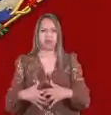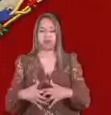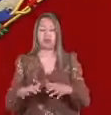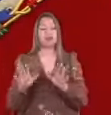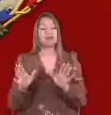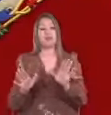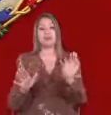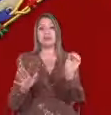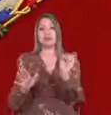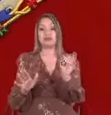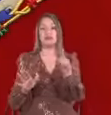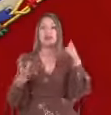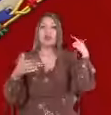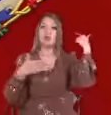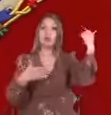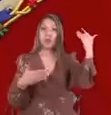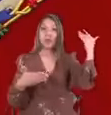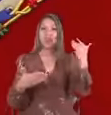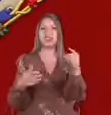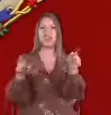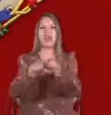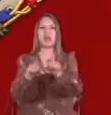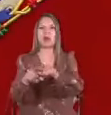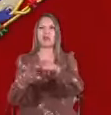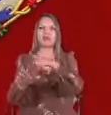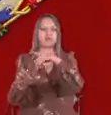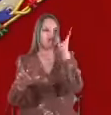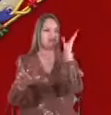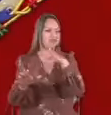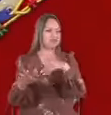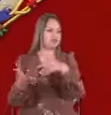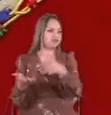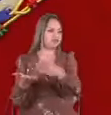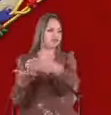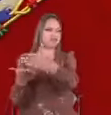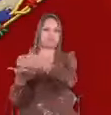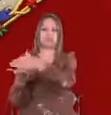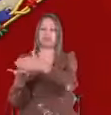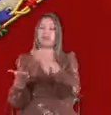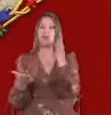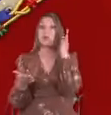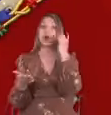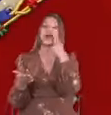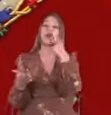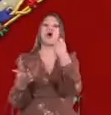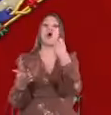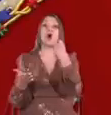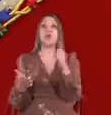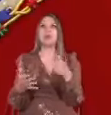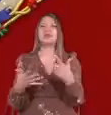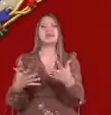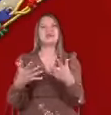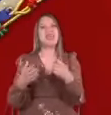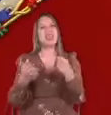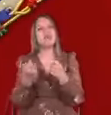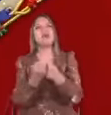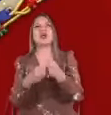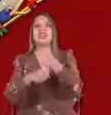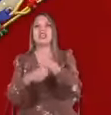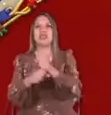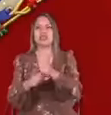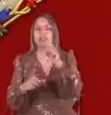claro que una política pestilente ahuyenta a valiosas mujeres y valiosos hombres que desean poner su vida y